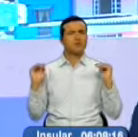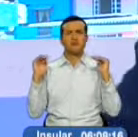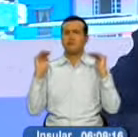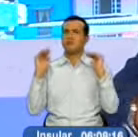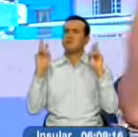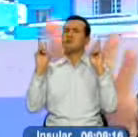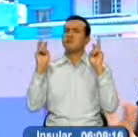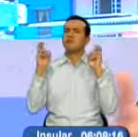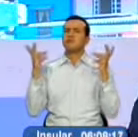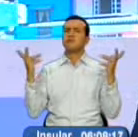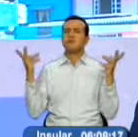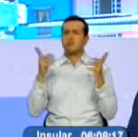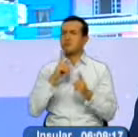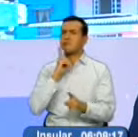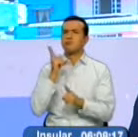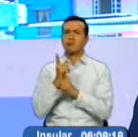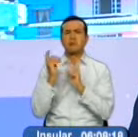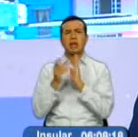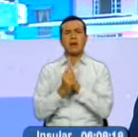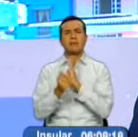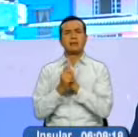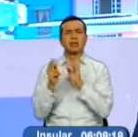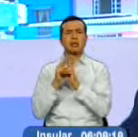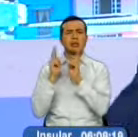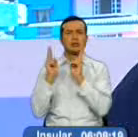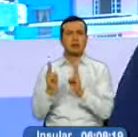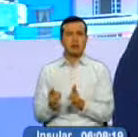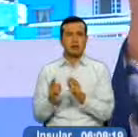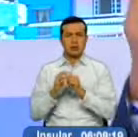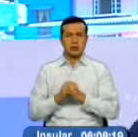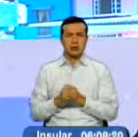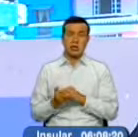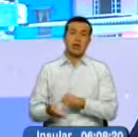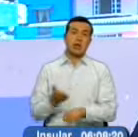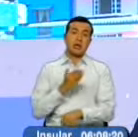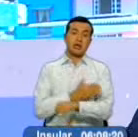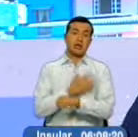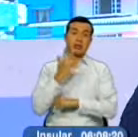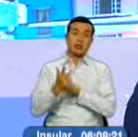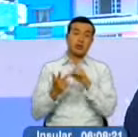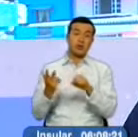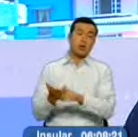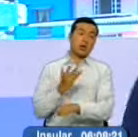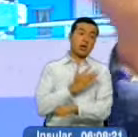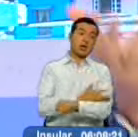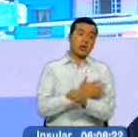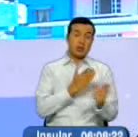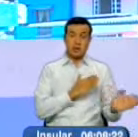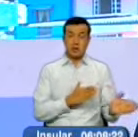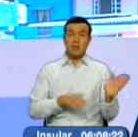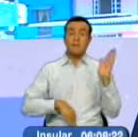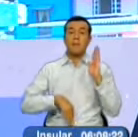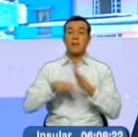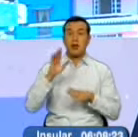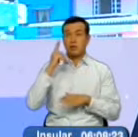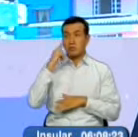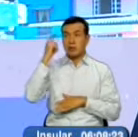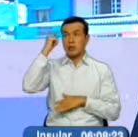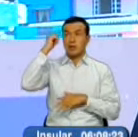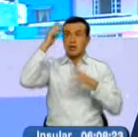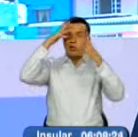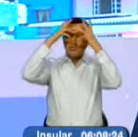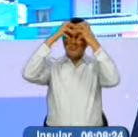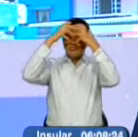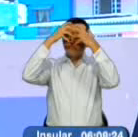de construcción de justamente capacidades humanas. Antes de los 3 años es donde se forma mayoritariamente nuestro cerebro,